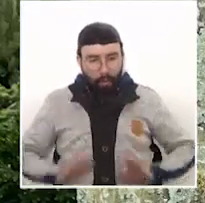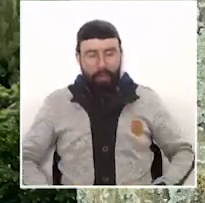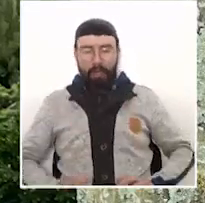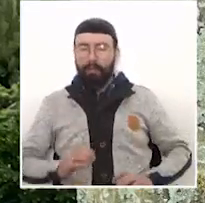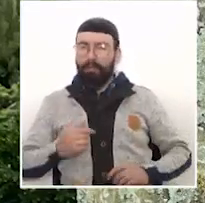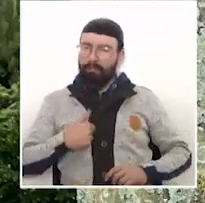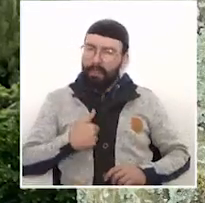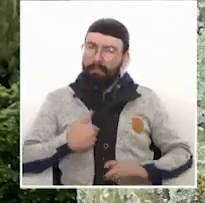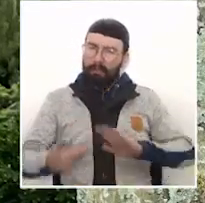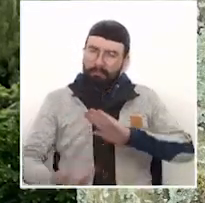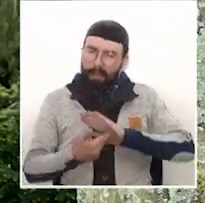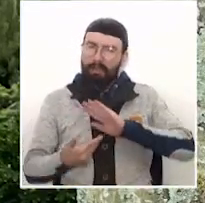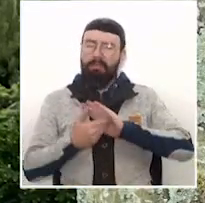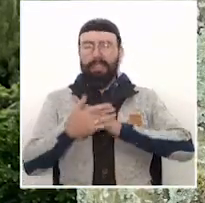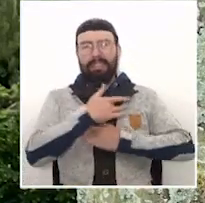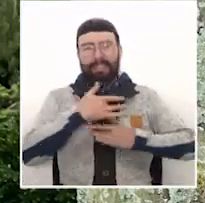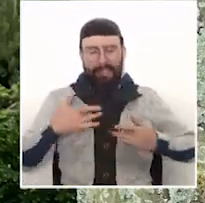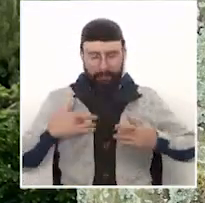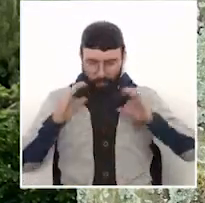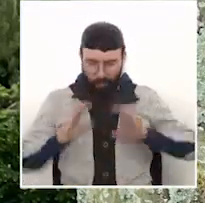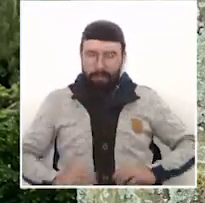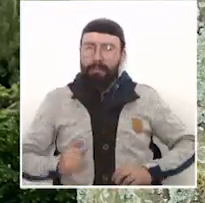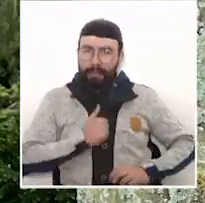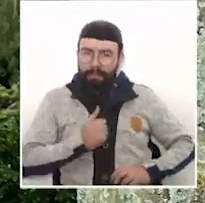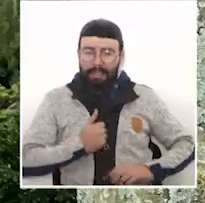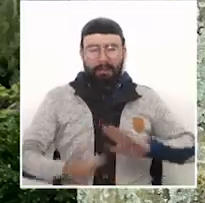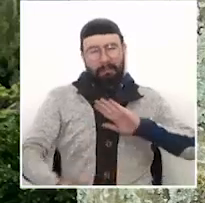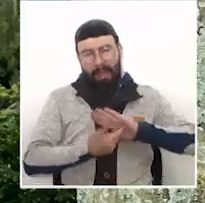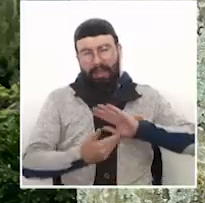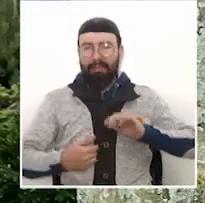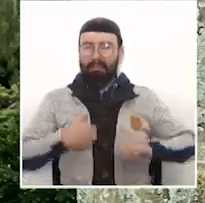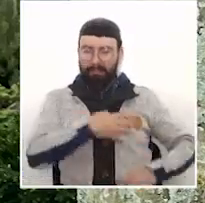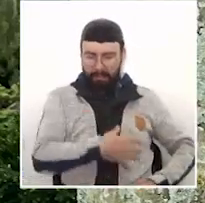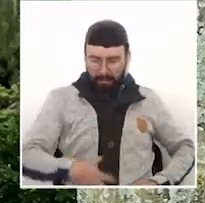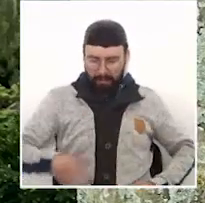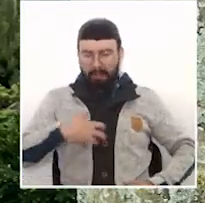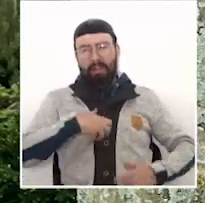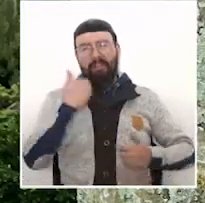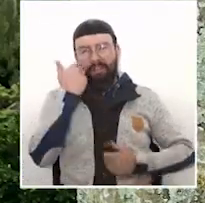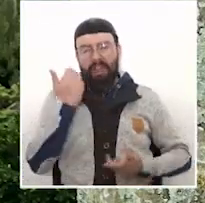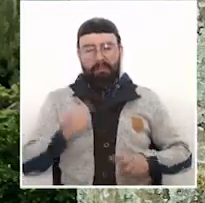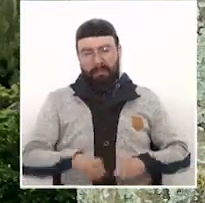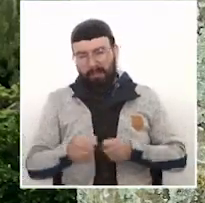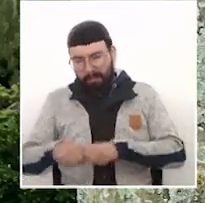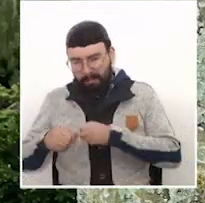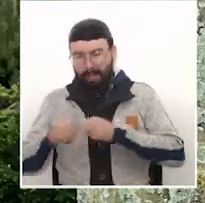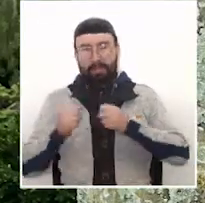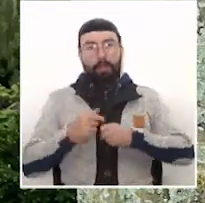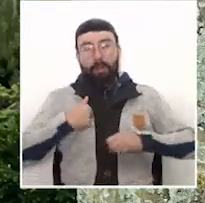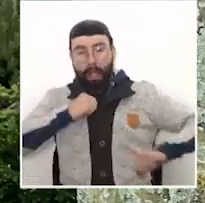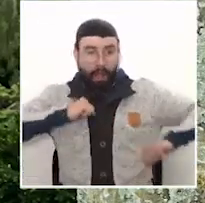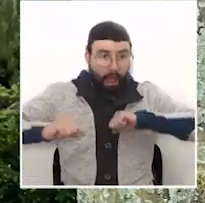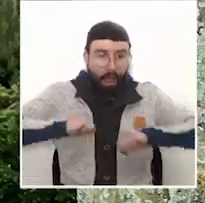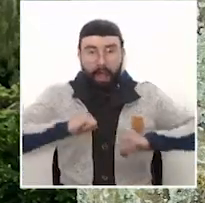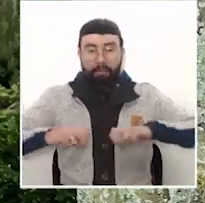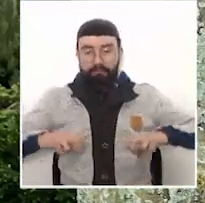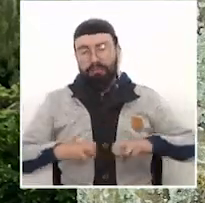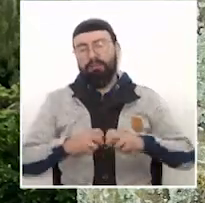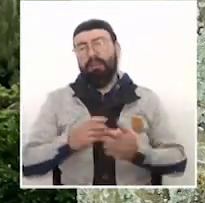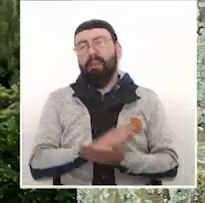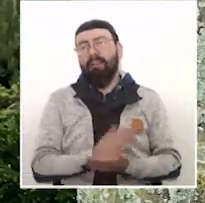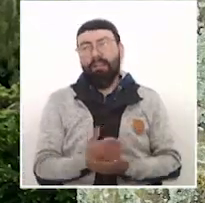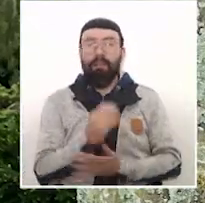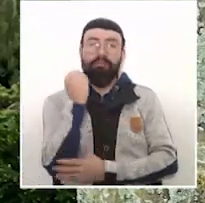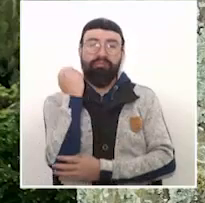físico, en mi salud física, biológica, en mis órganos, en todo mi sistema, en mi sistema energético. Y por